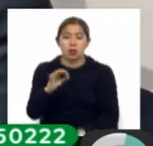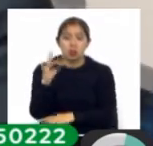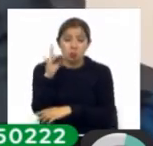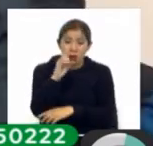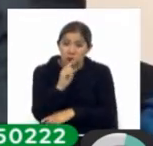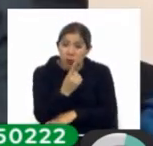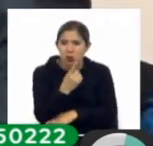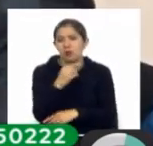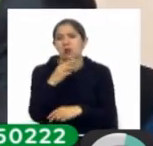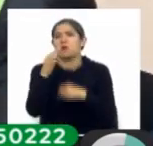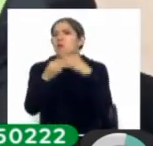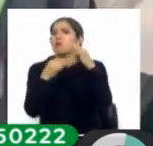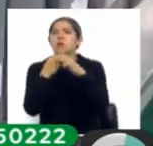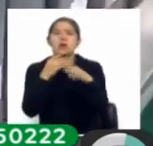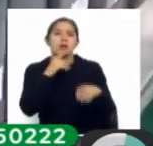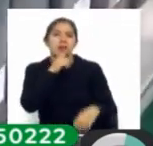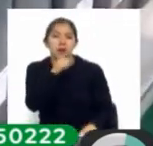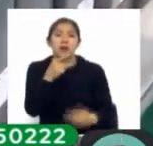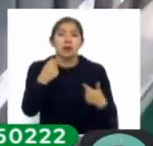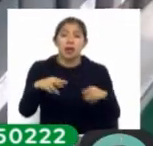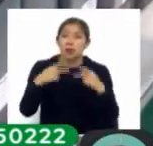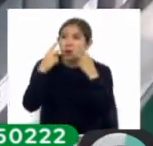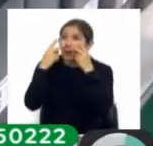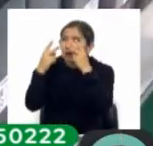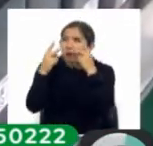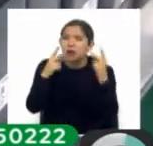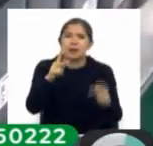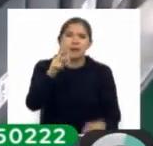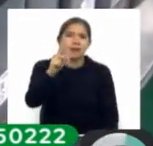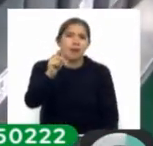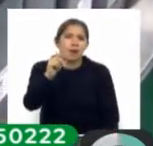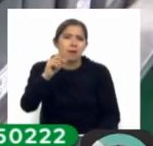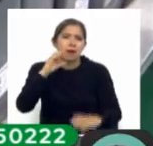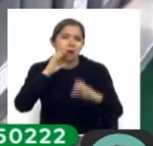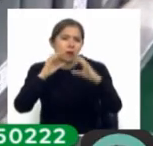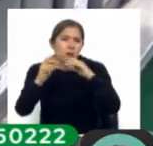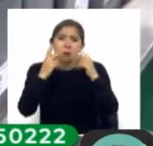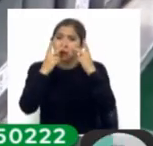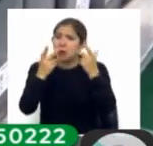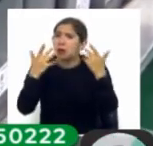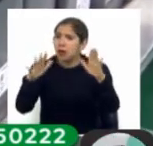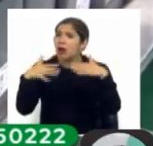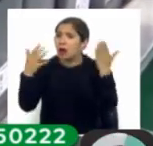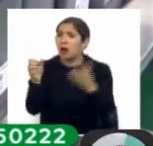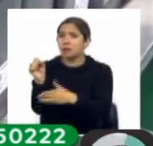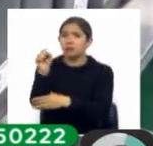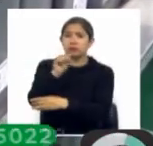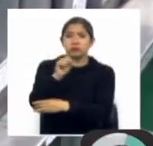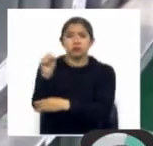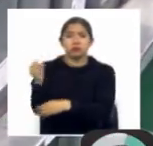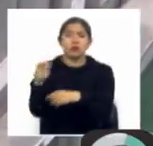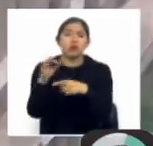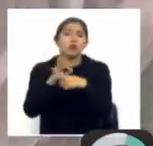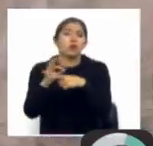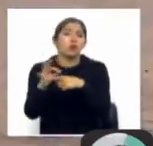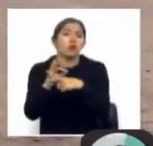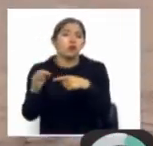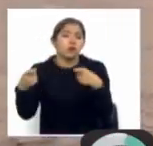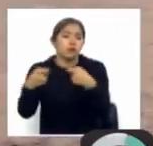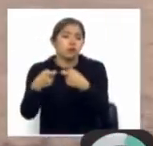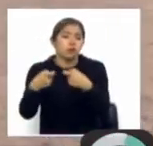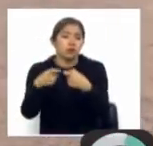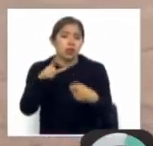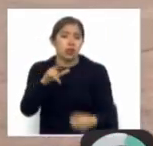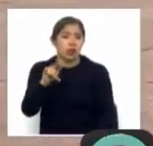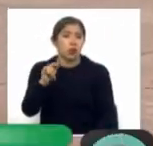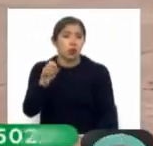del mundo. Hemos ya podido observar en los medios de comunicación que ya están produciendo vehículos que funcionan con las baterías de